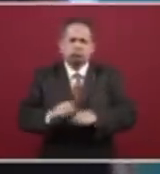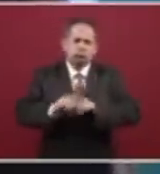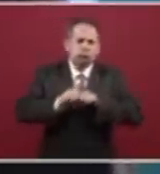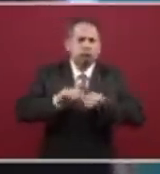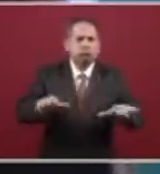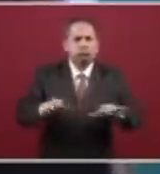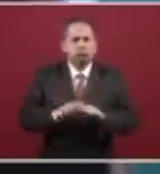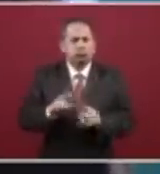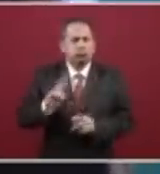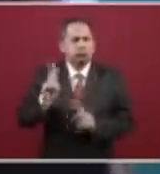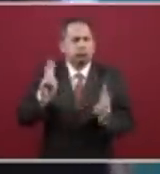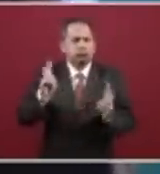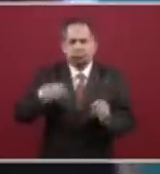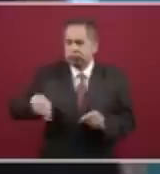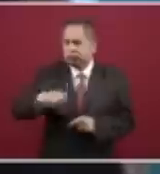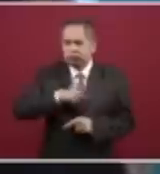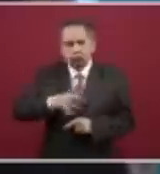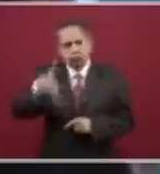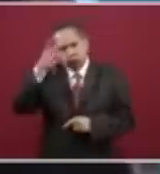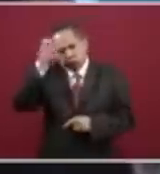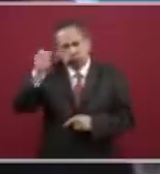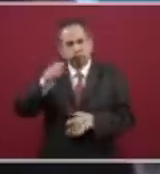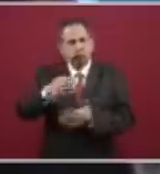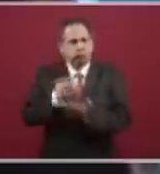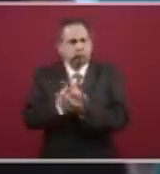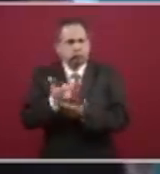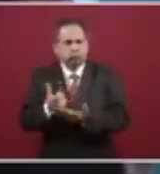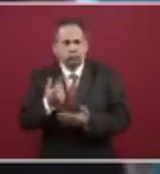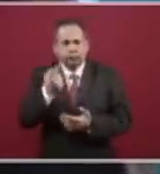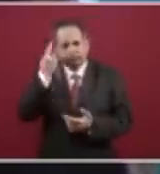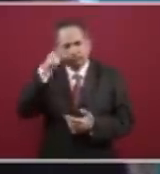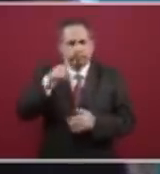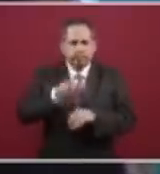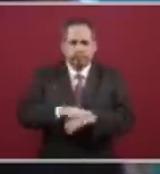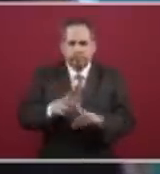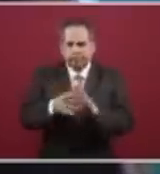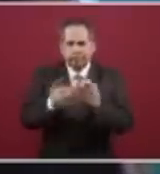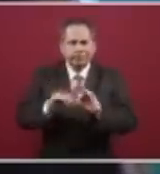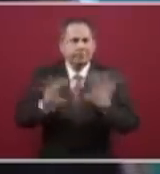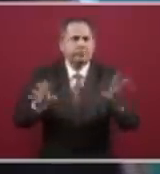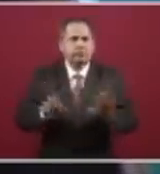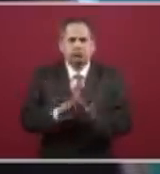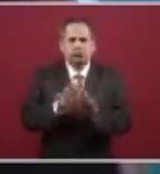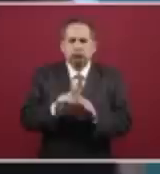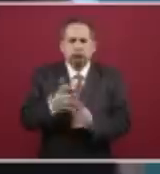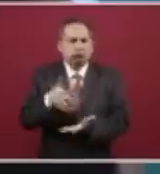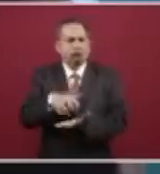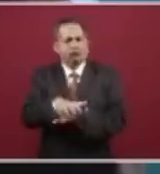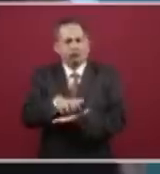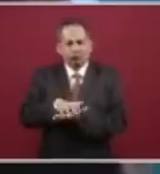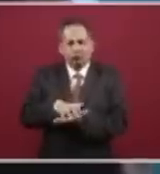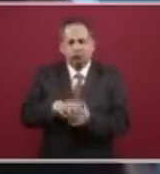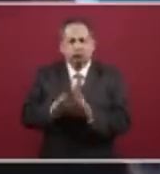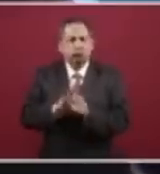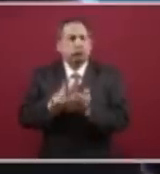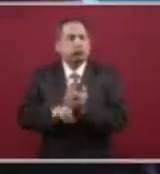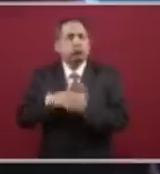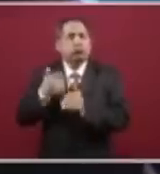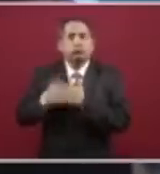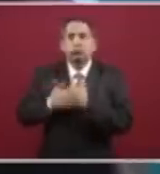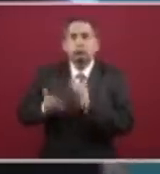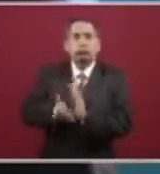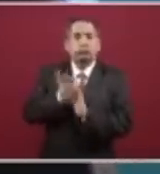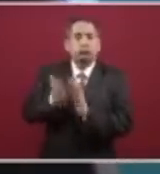de economía extensa o manejando de manera que clarificara los ahorros en las condiciones de construcción y